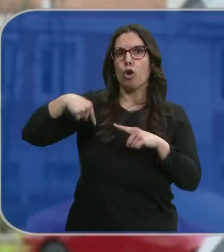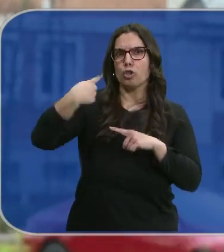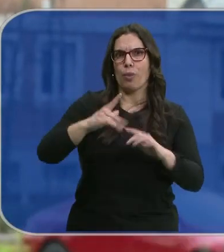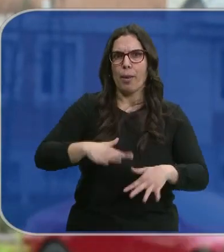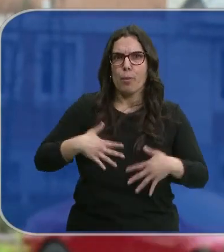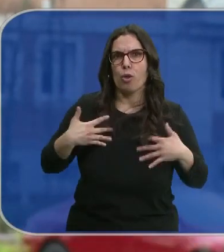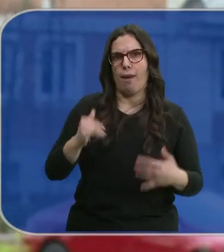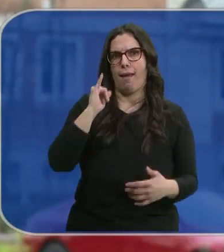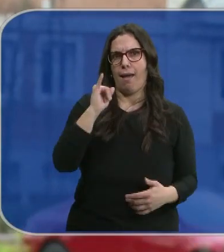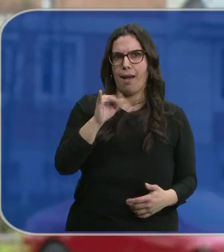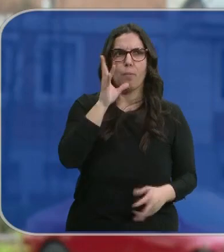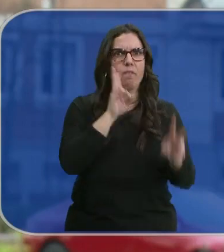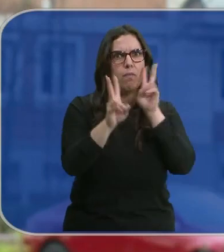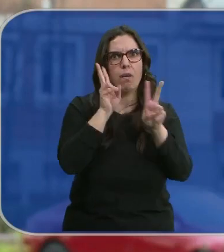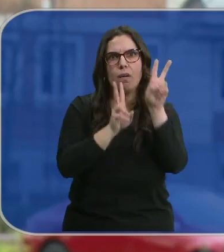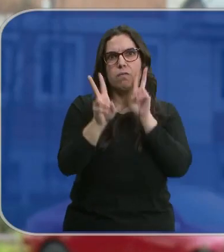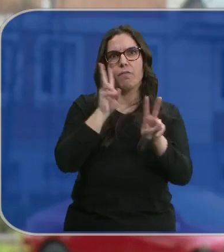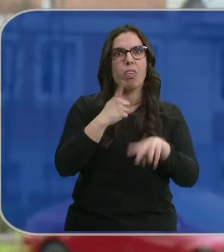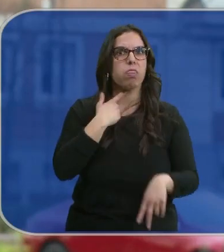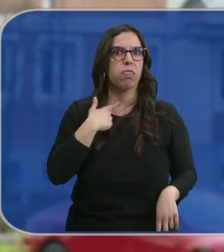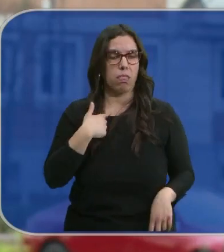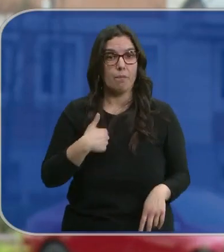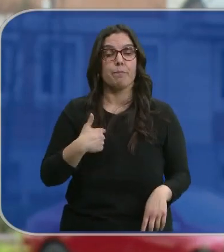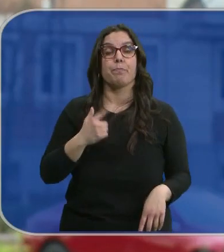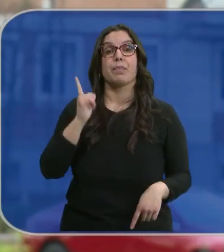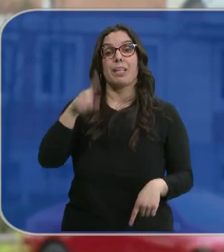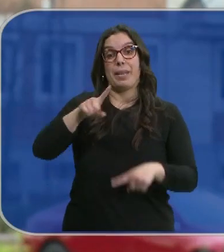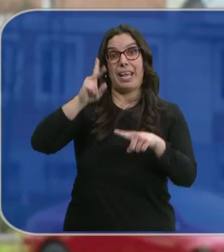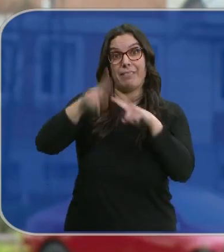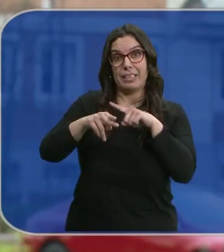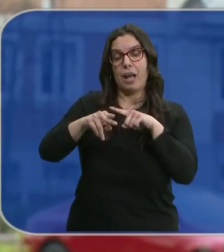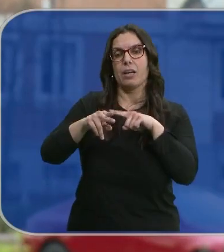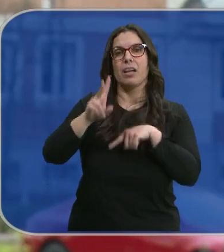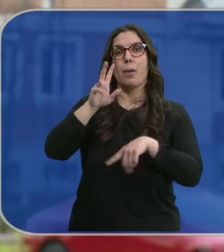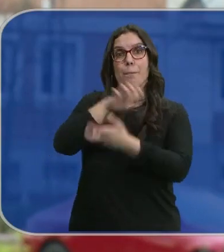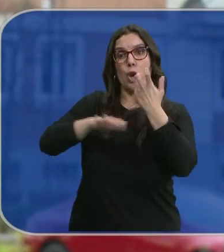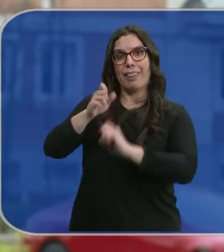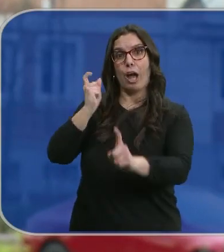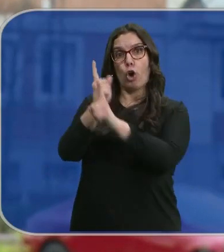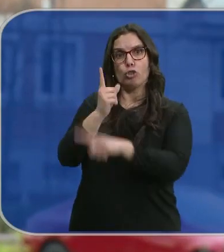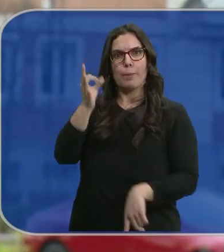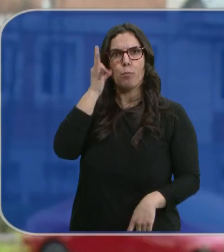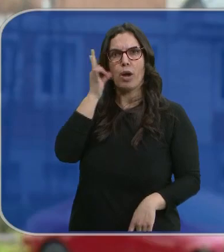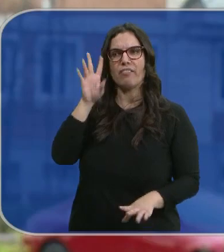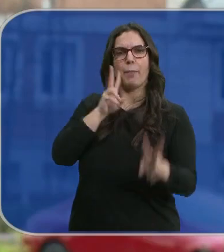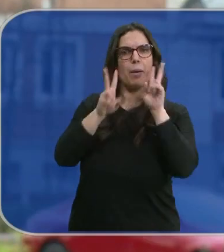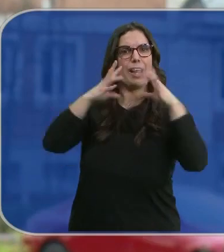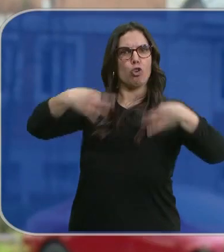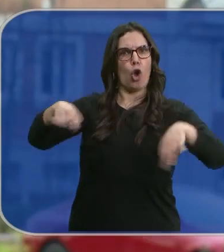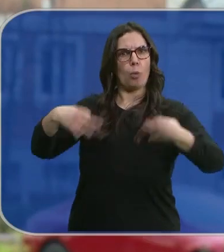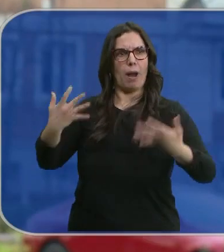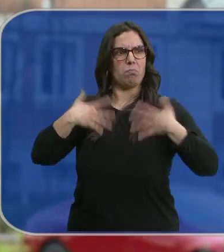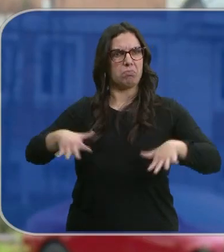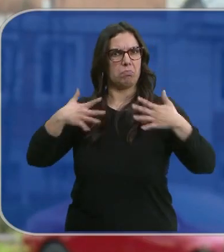consecuencias emocionales que este consumo puede tener en los jóvenes y evitar que se normalice la violencia contra la mujer.